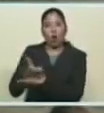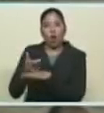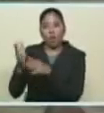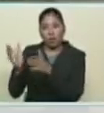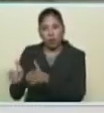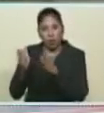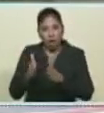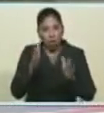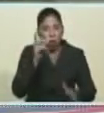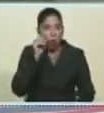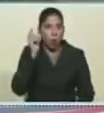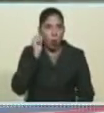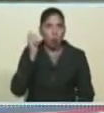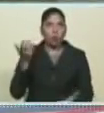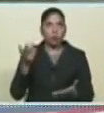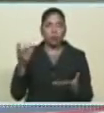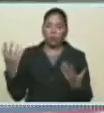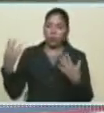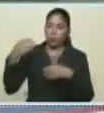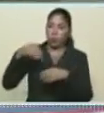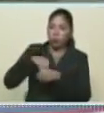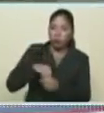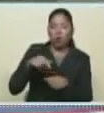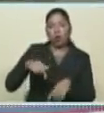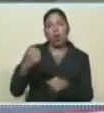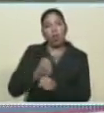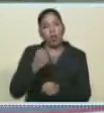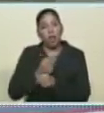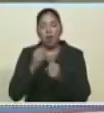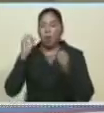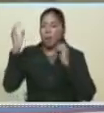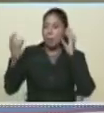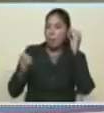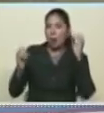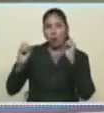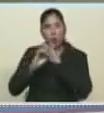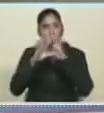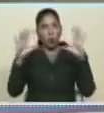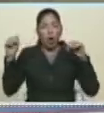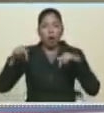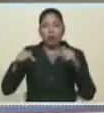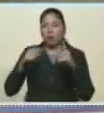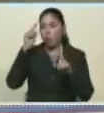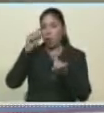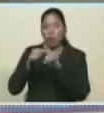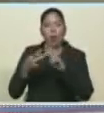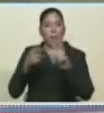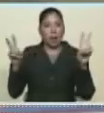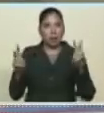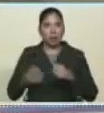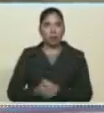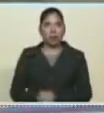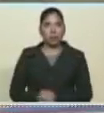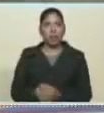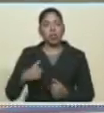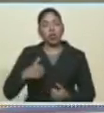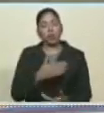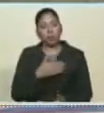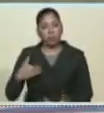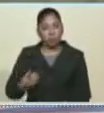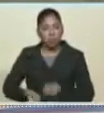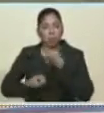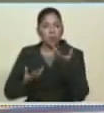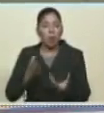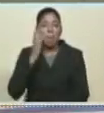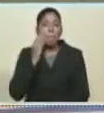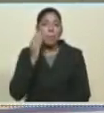gobernadores que se han incorporado al trabajo creativo, productivo, por la paz. Quiero decirle que la experiencia